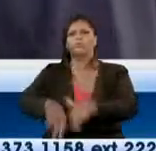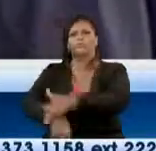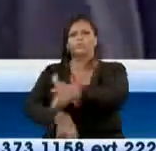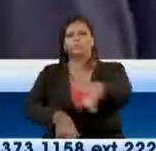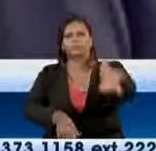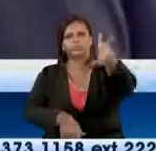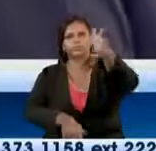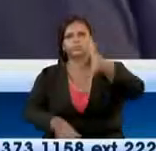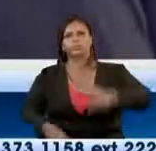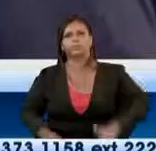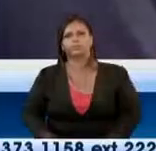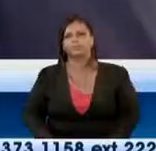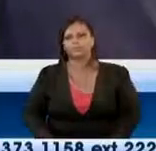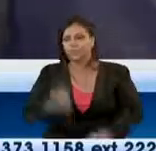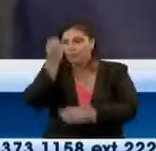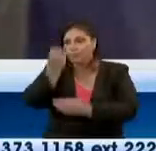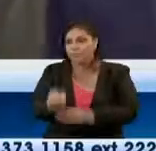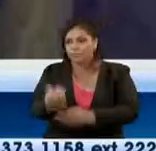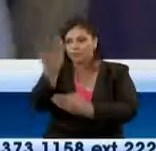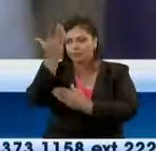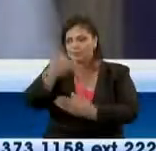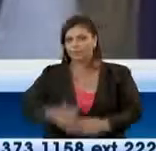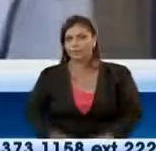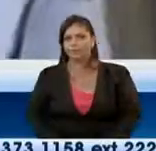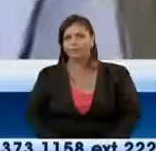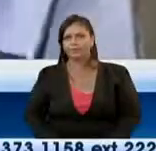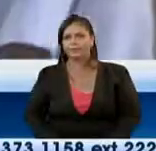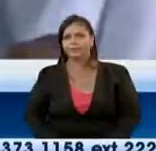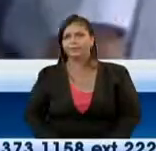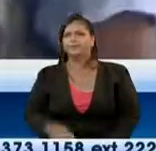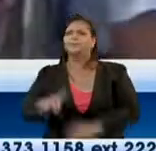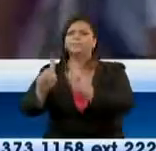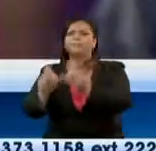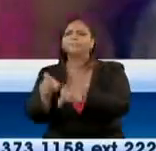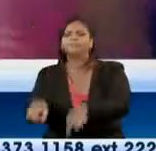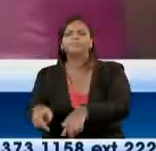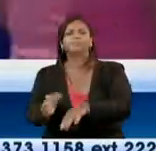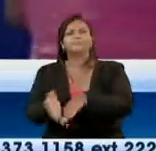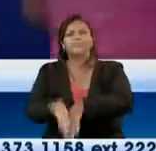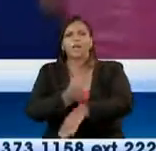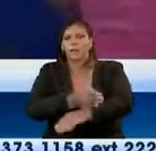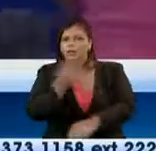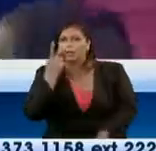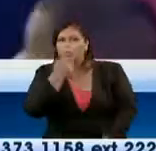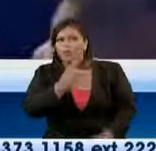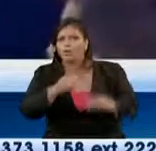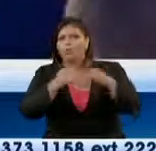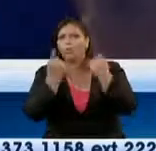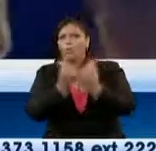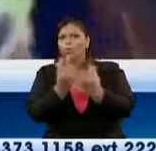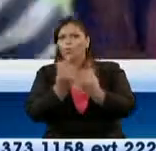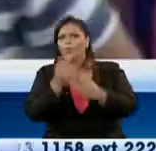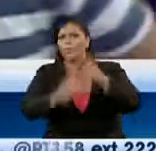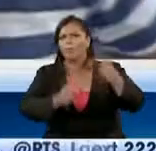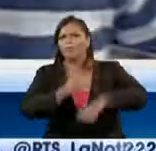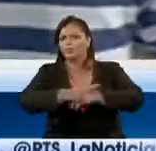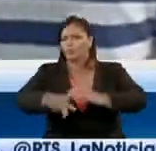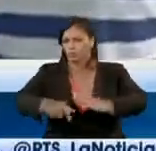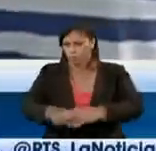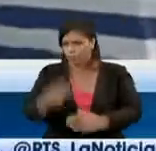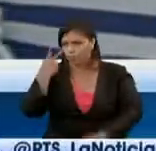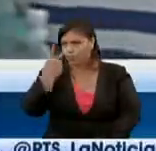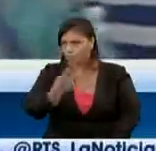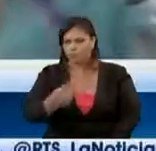caso, caballero, buenos días. Estoy hablando de las bandas que operan aquí, los delincuentes, ¿cómo operan? ¿Usted ha visto? ¿Ha sido víctima de